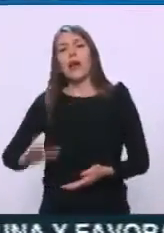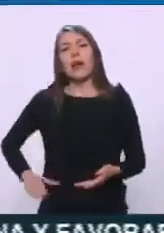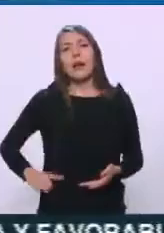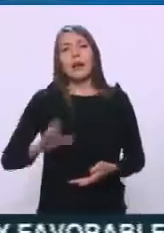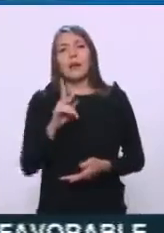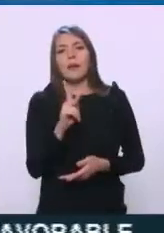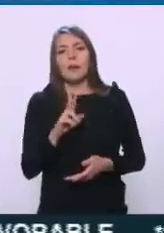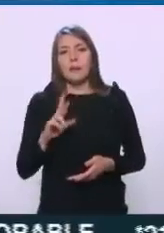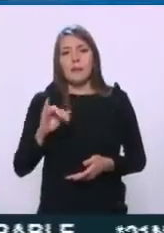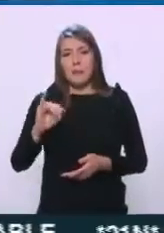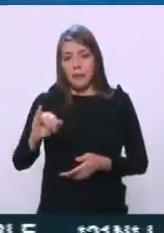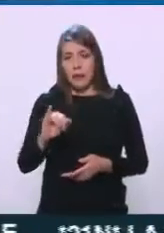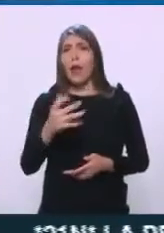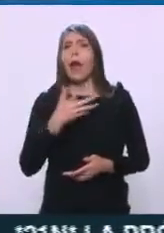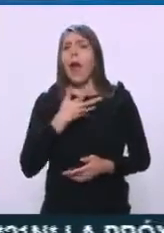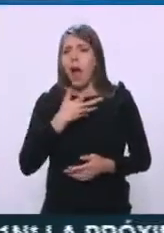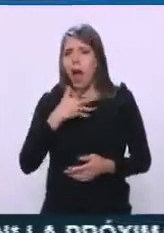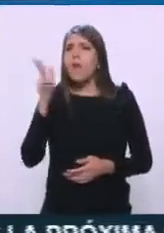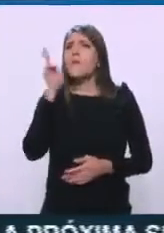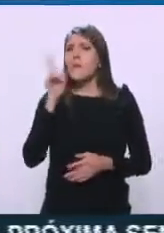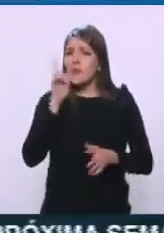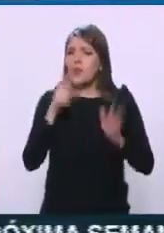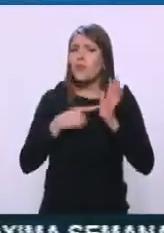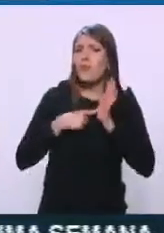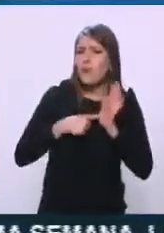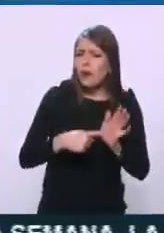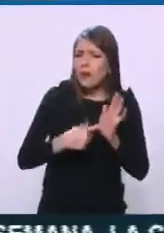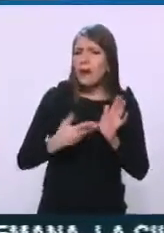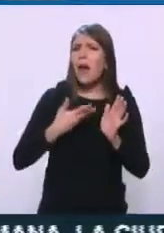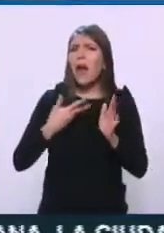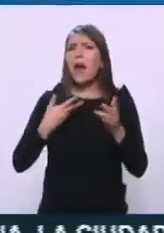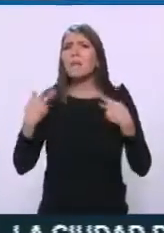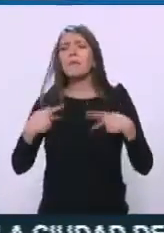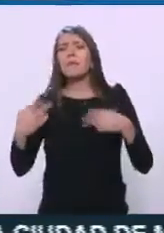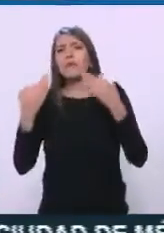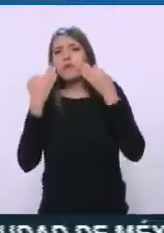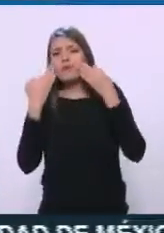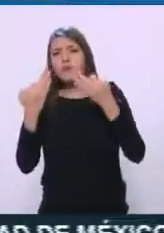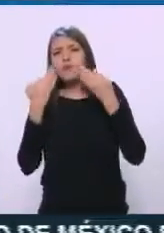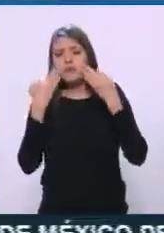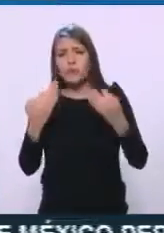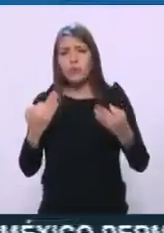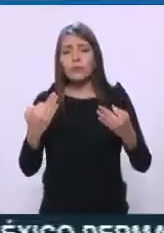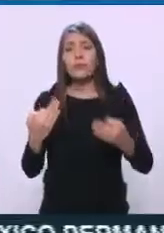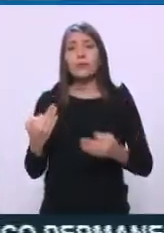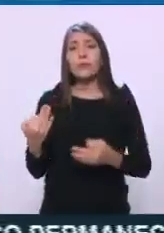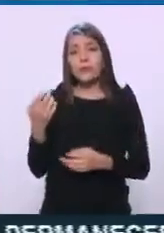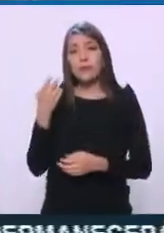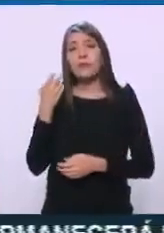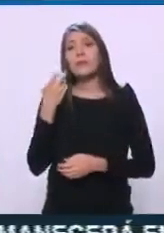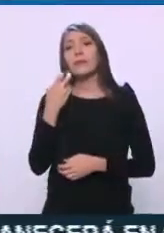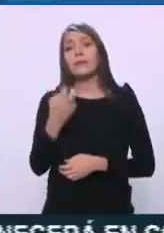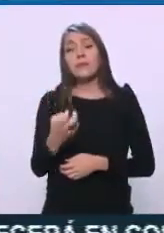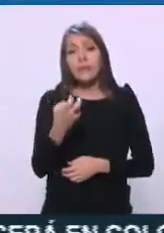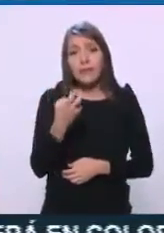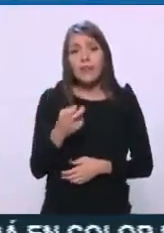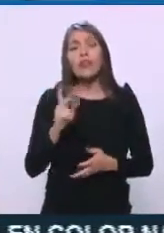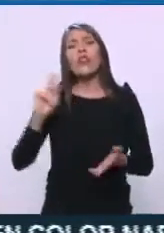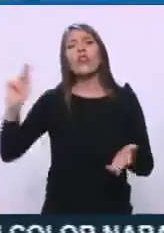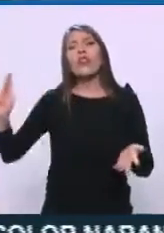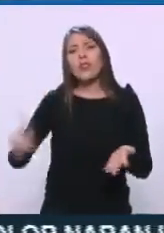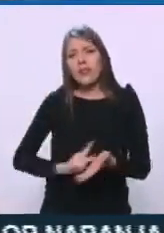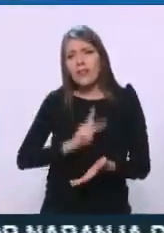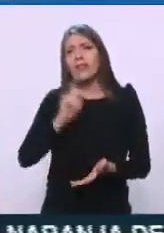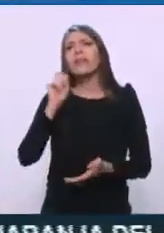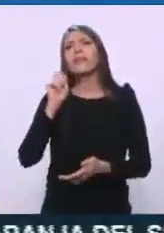las evidencias, ahí están las pruebas, ahí están los testimonios. Esto tiene que ver otra vez con la